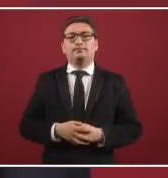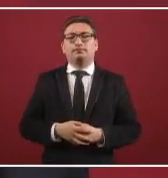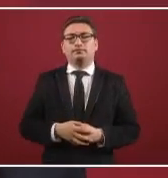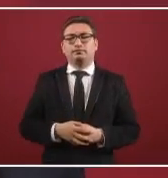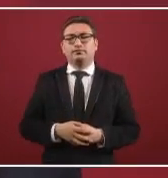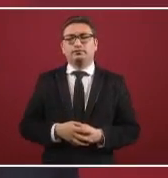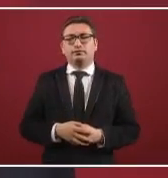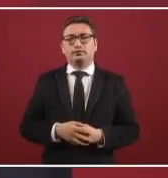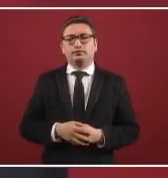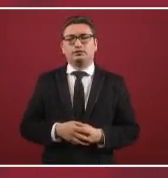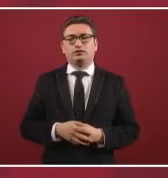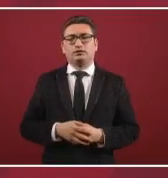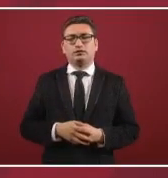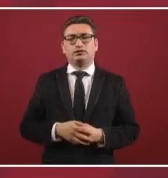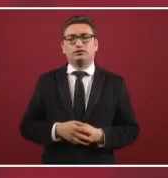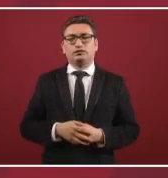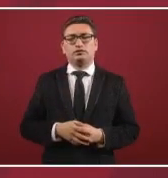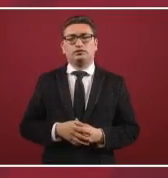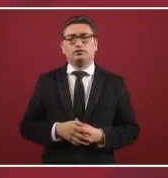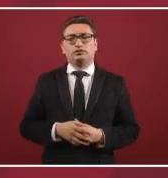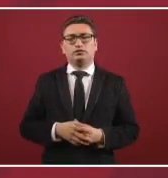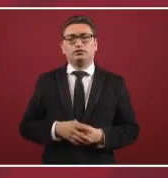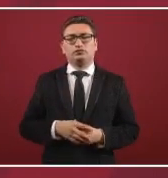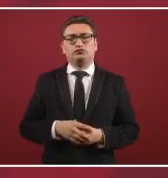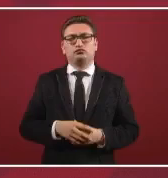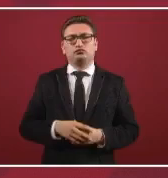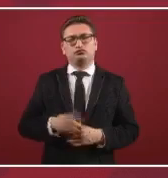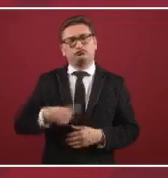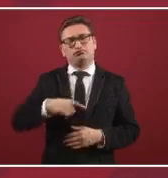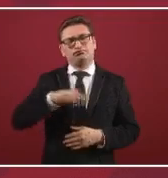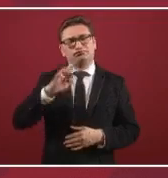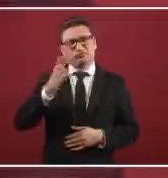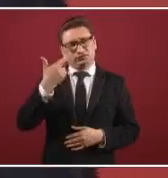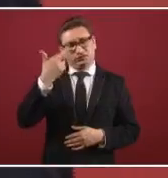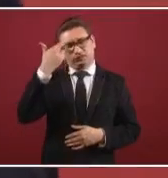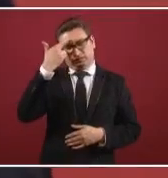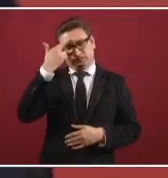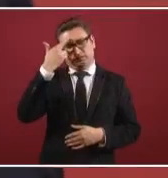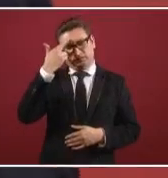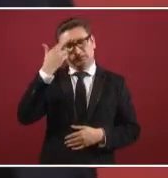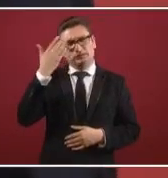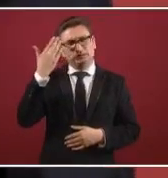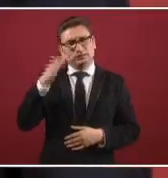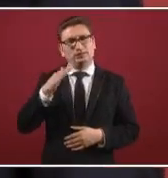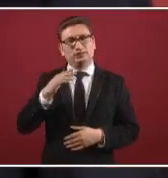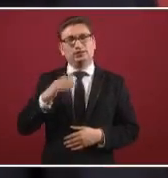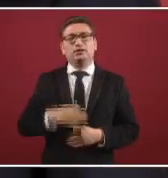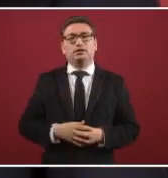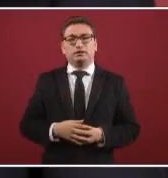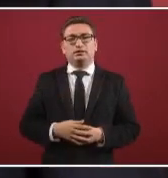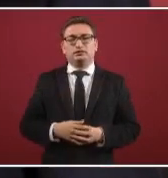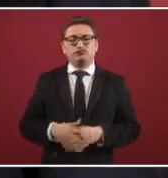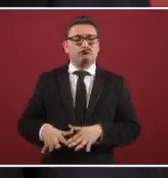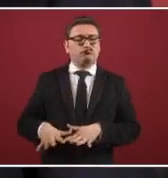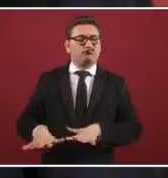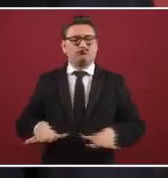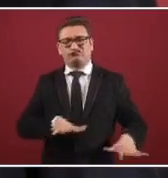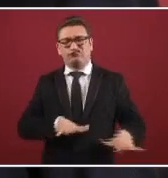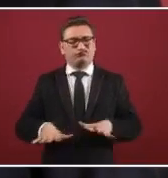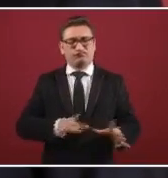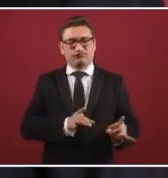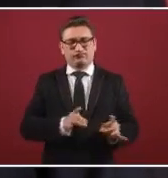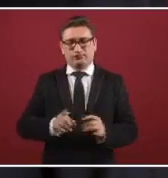pues recordando los hechos lamentables del sismo